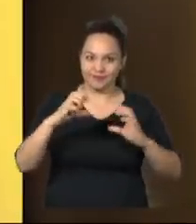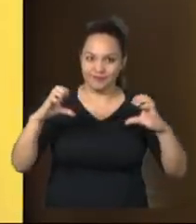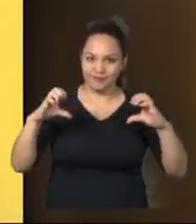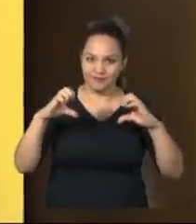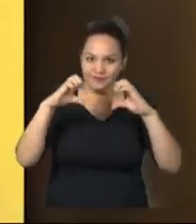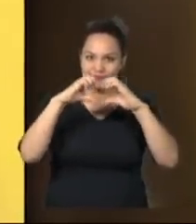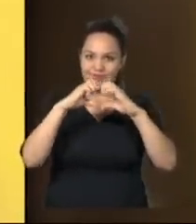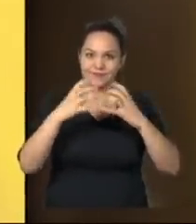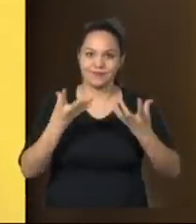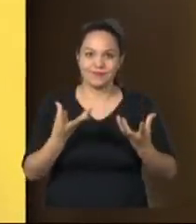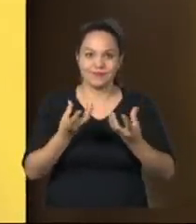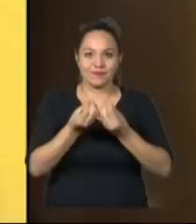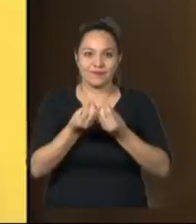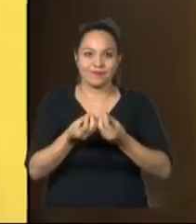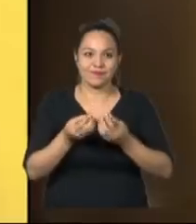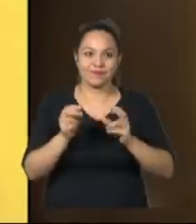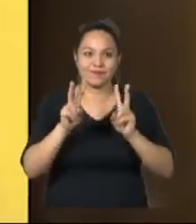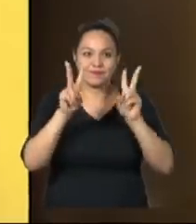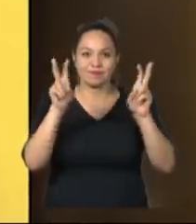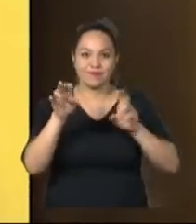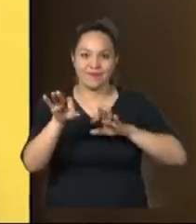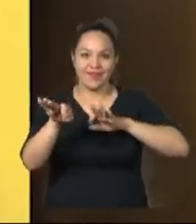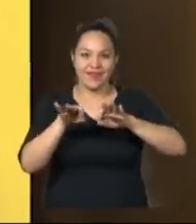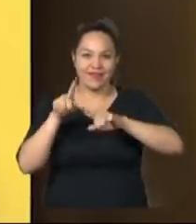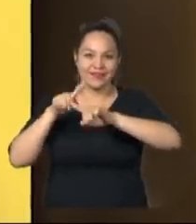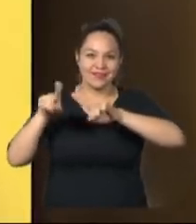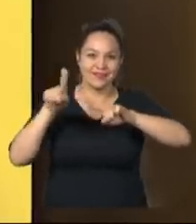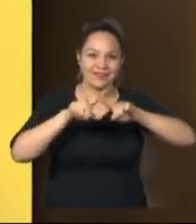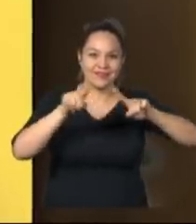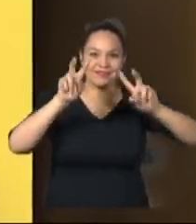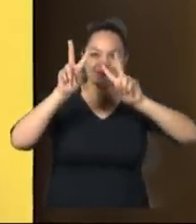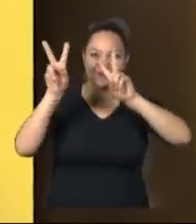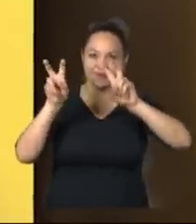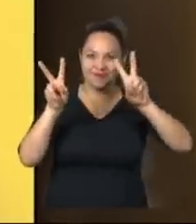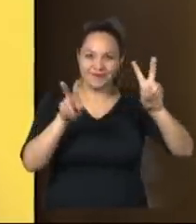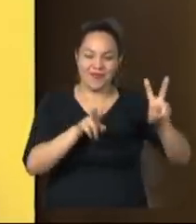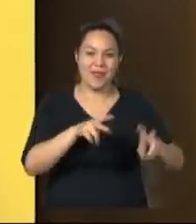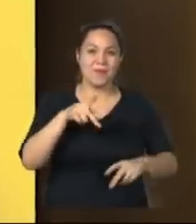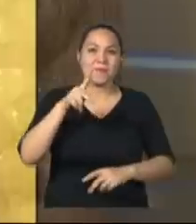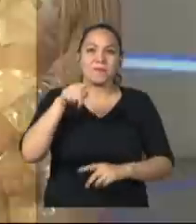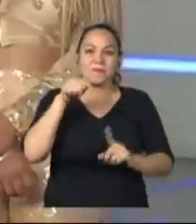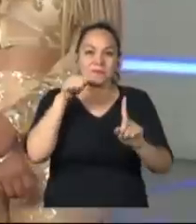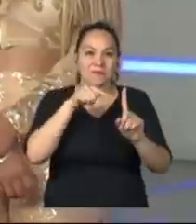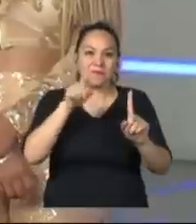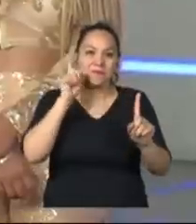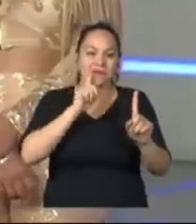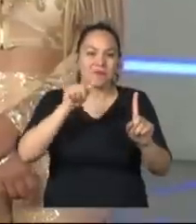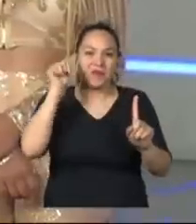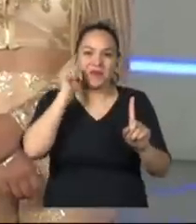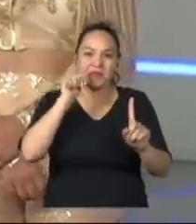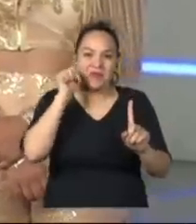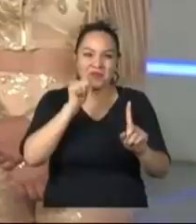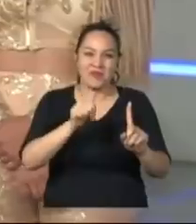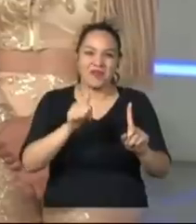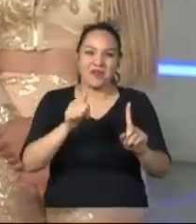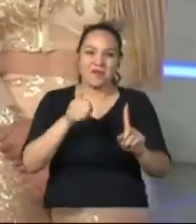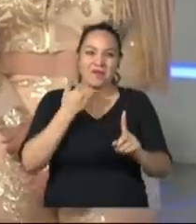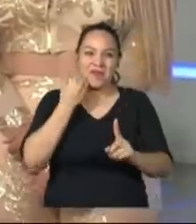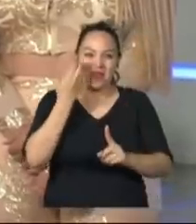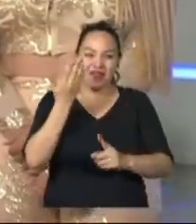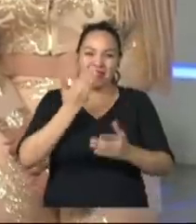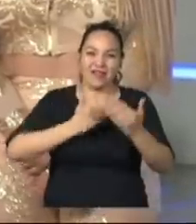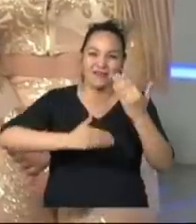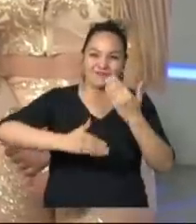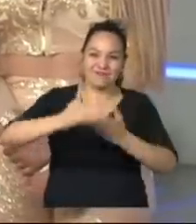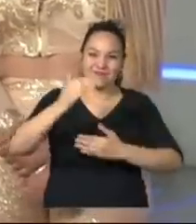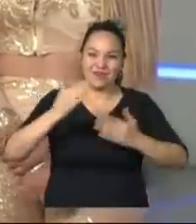tocó trabajar con temas polémicos, pero siempre buscando también el entretener